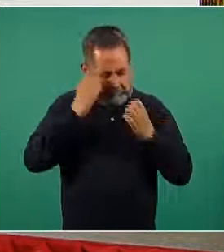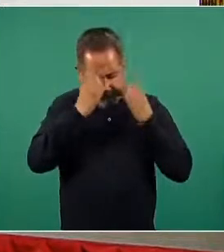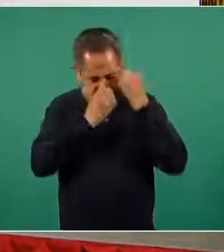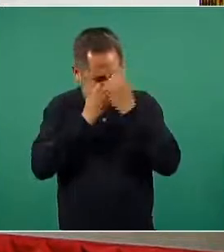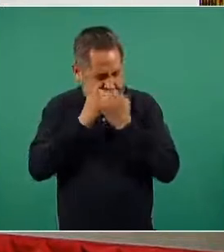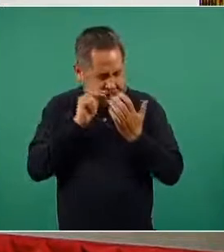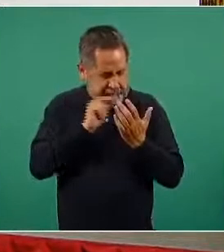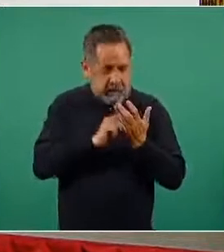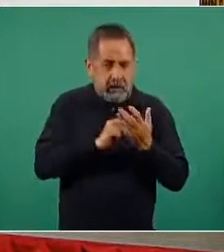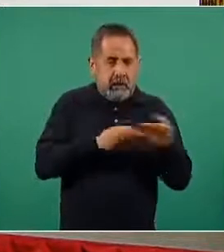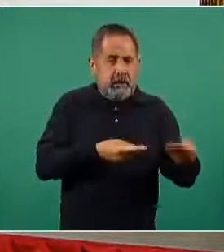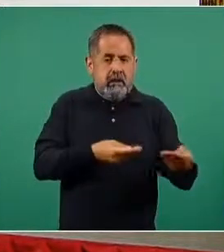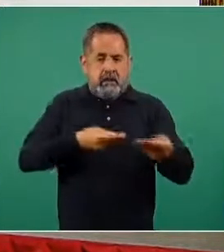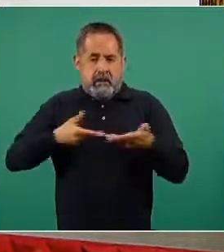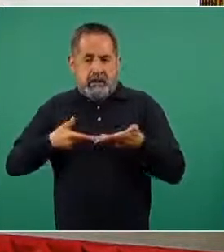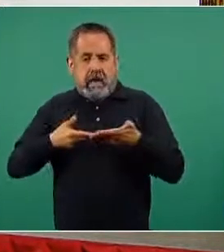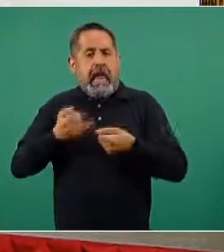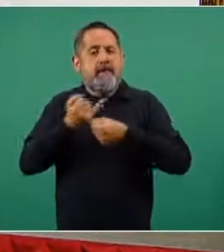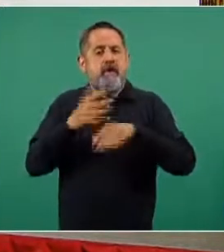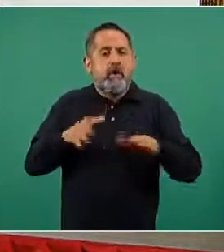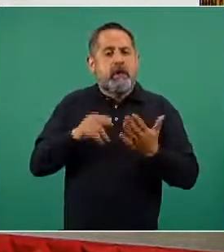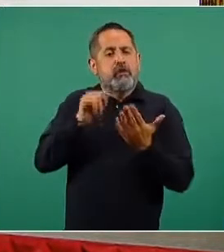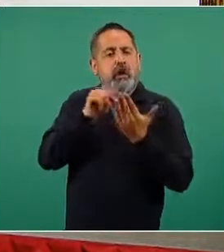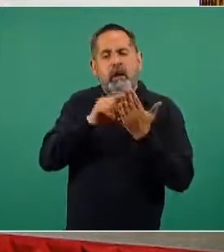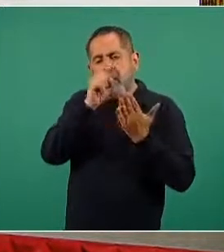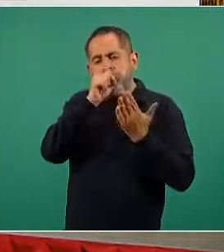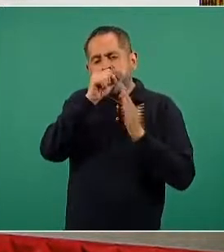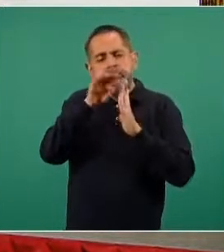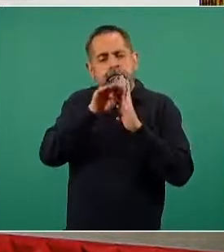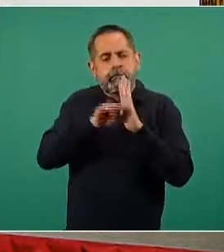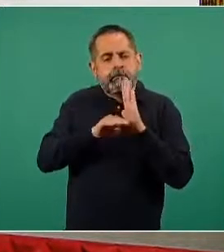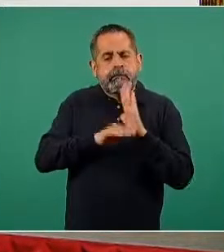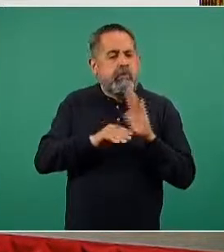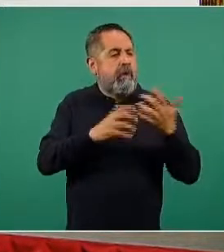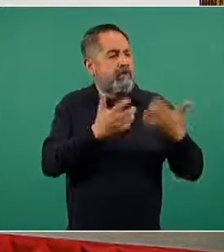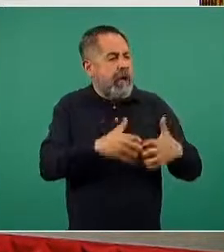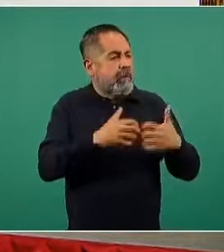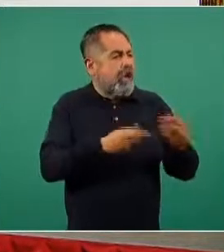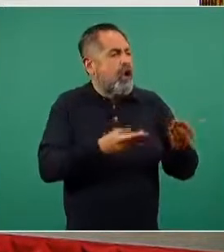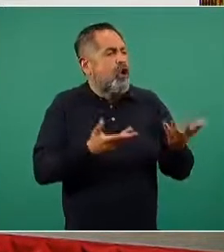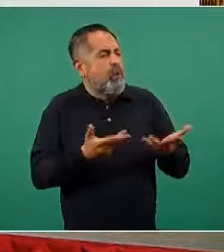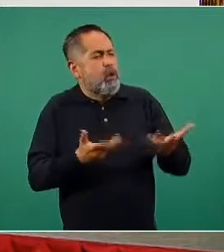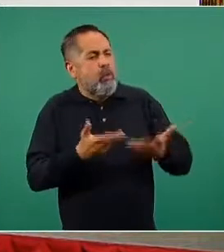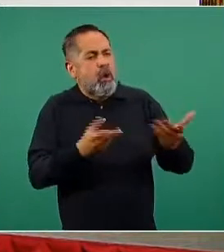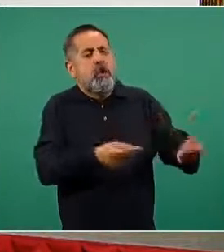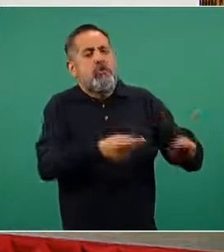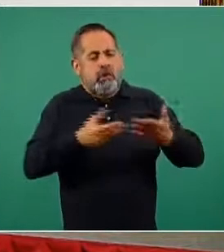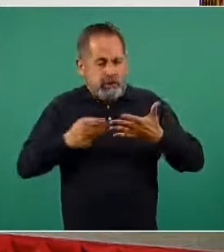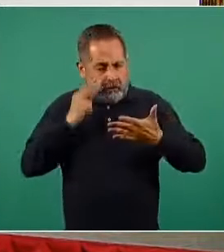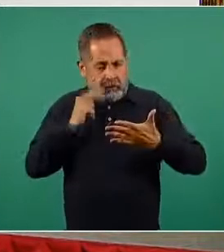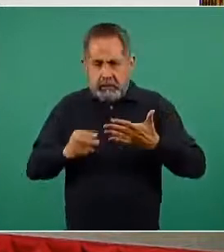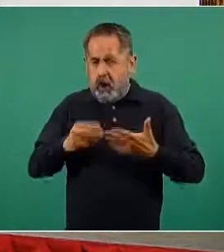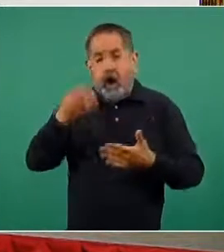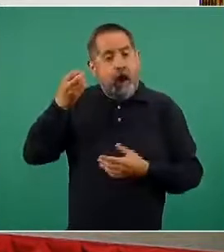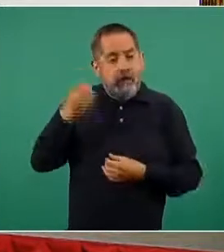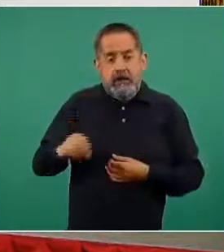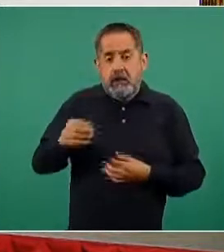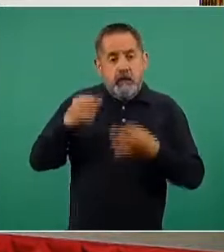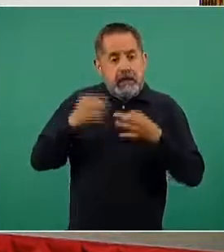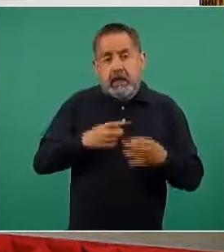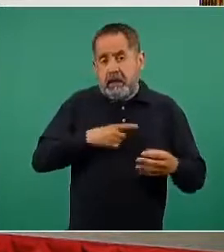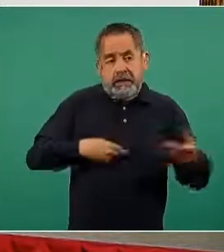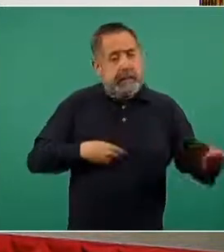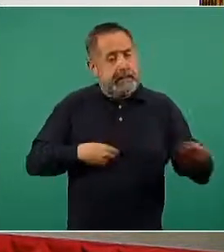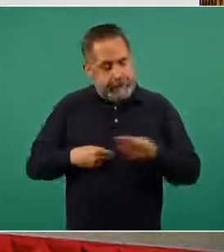un lado reciben toda la información de fabricación y producción que le comparten y entregan de manera oficial las